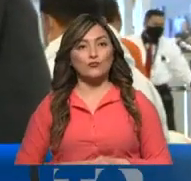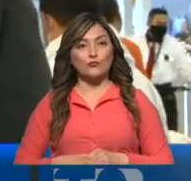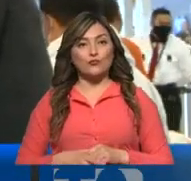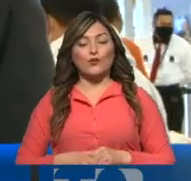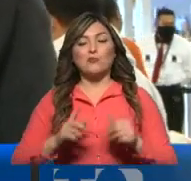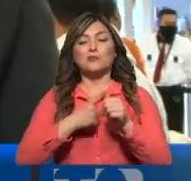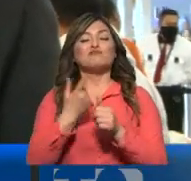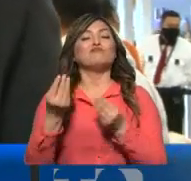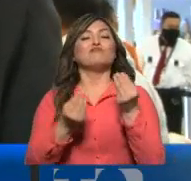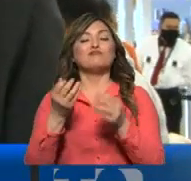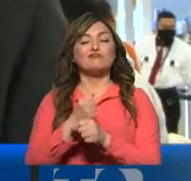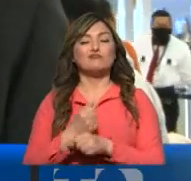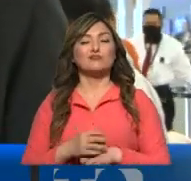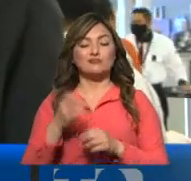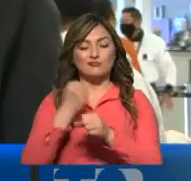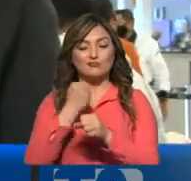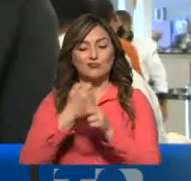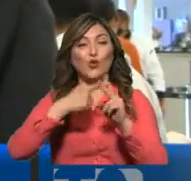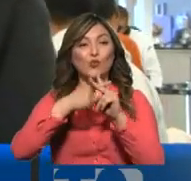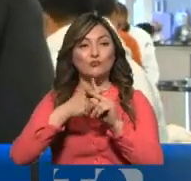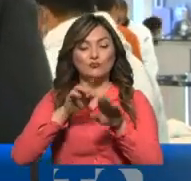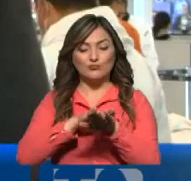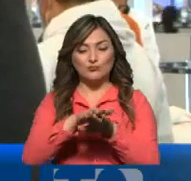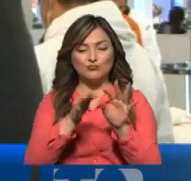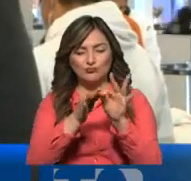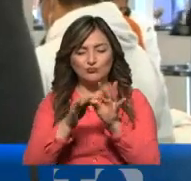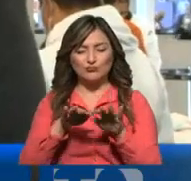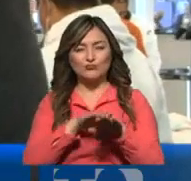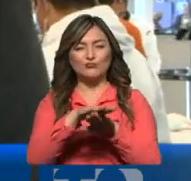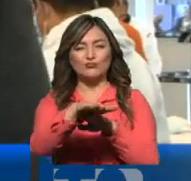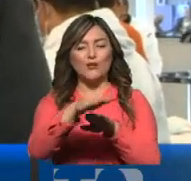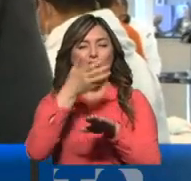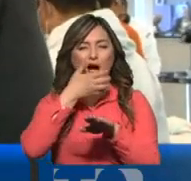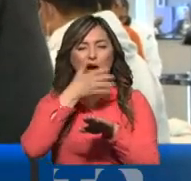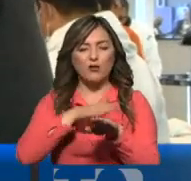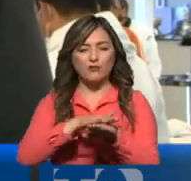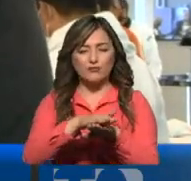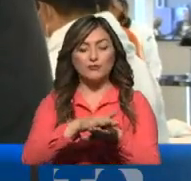realizarán principalmente trabajos de mantenimiento en pavimentos, trabajo de pavimento de asfalto caliente,